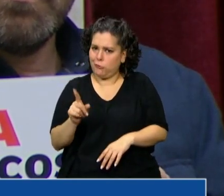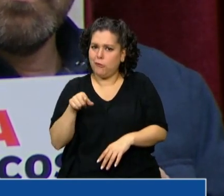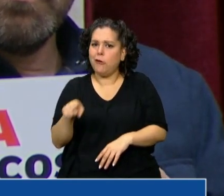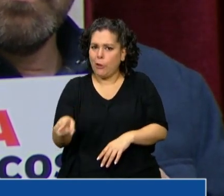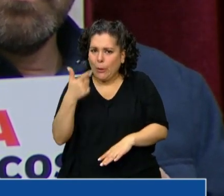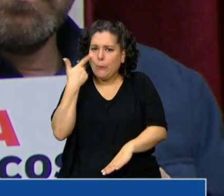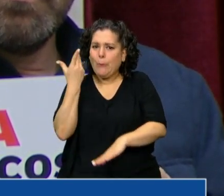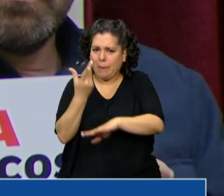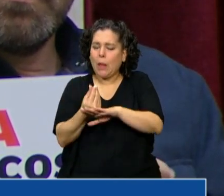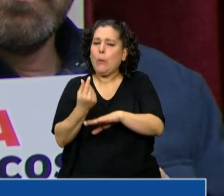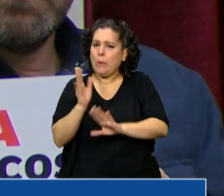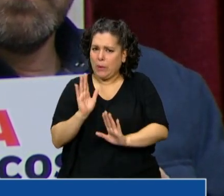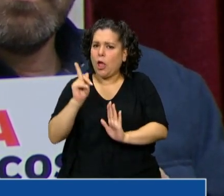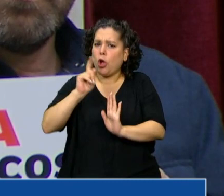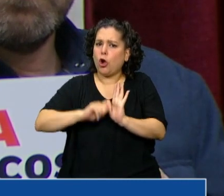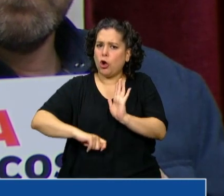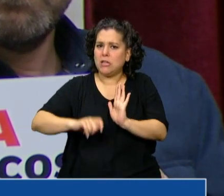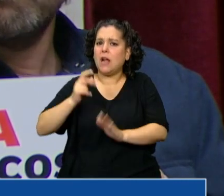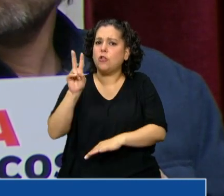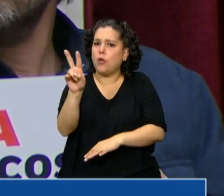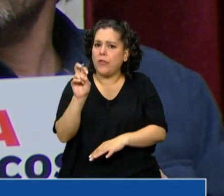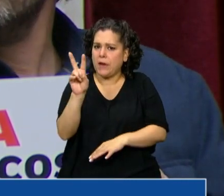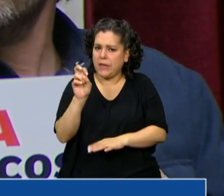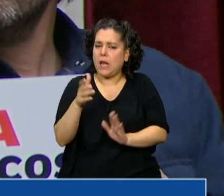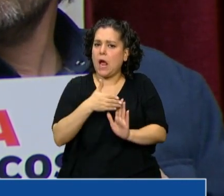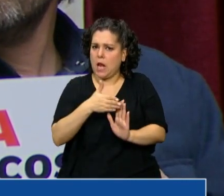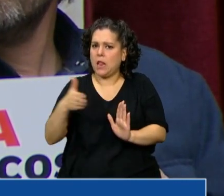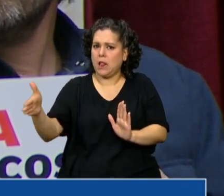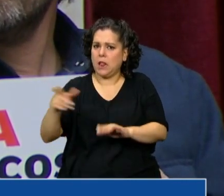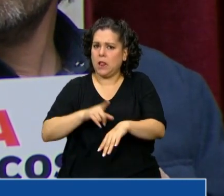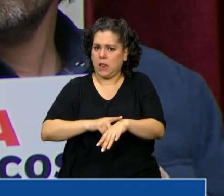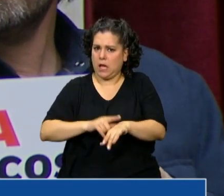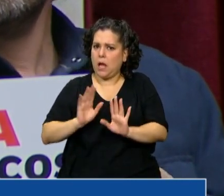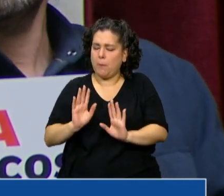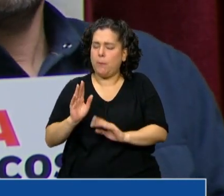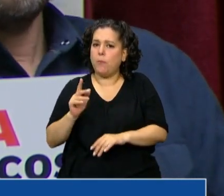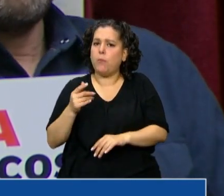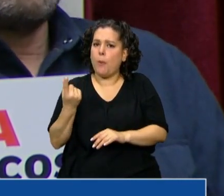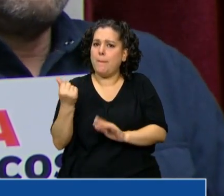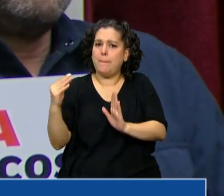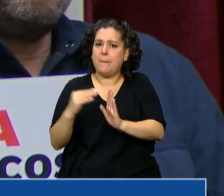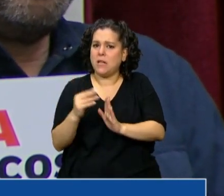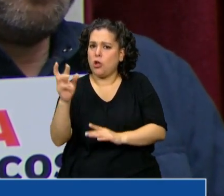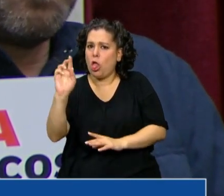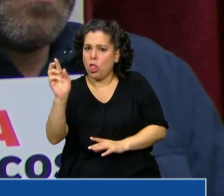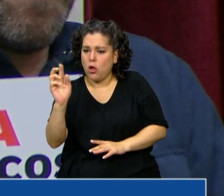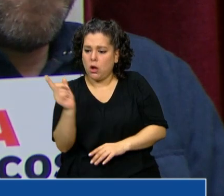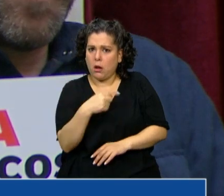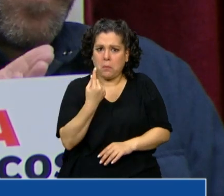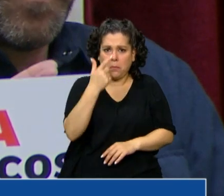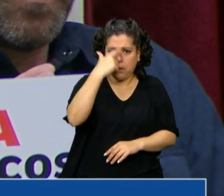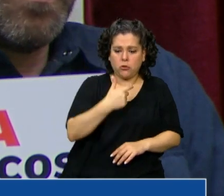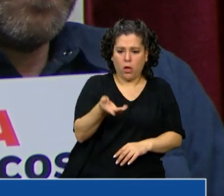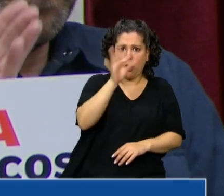estamos hablando de contratos de alquiler de largo plazo. Claramente, para alguien que cobra en pesos, pagar